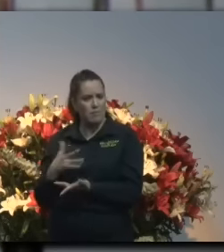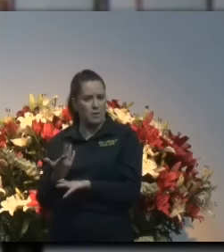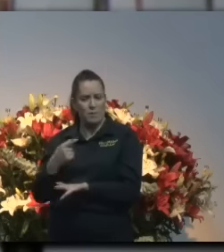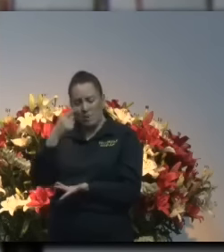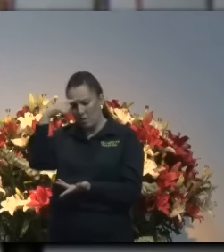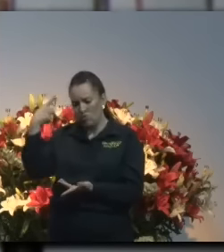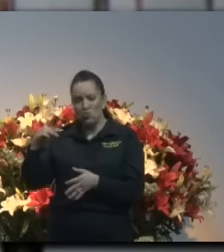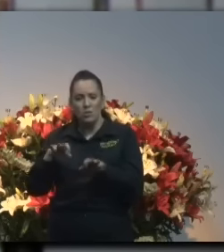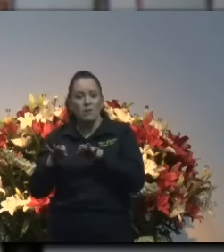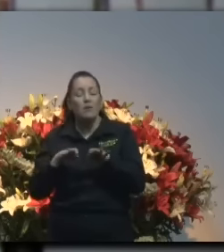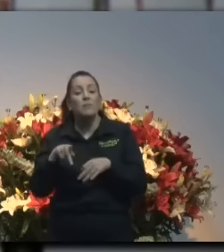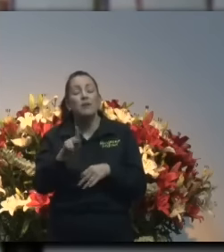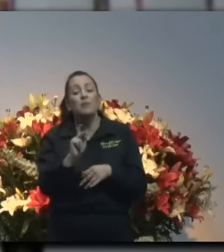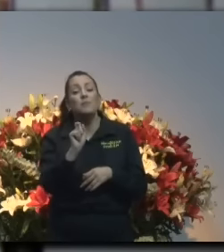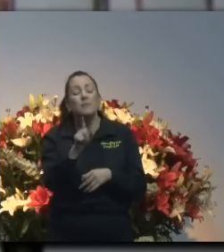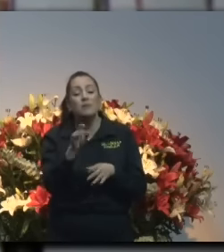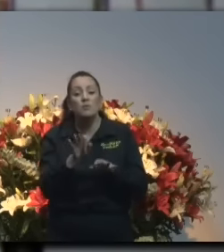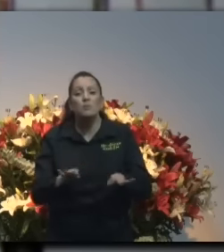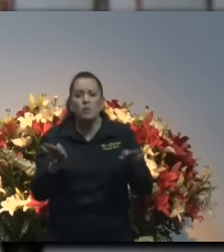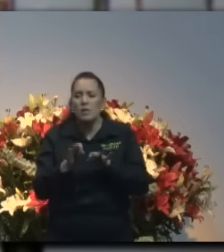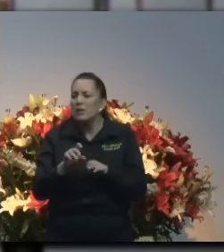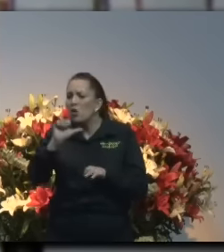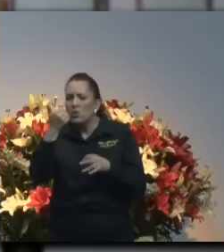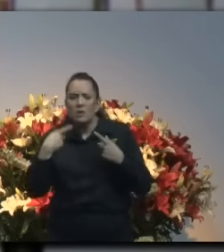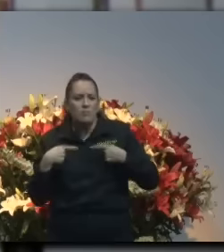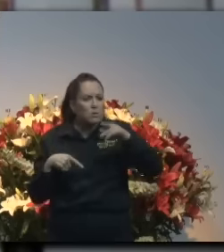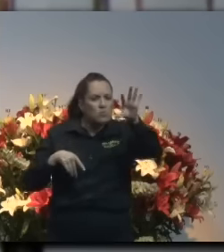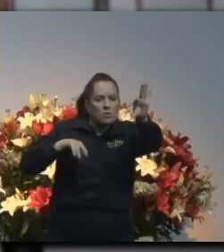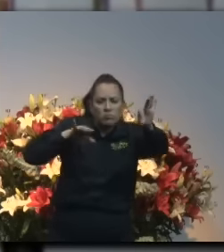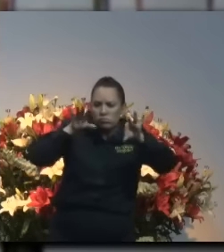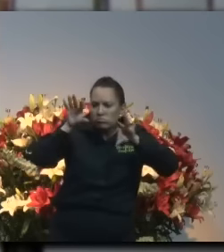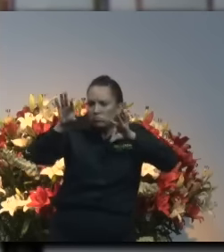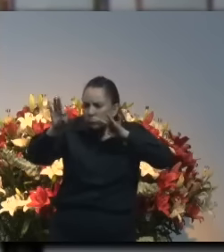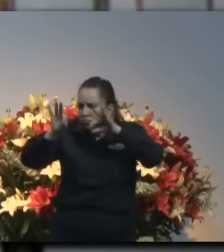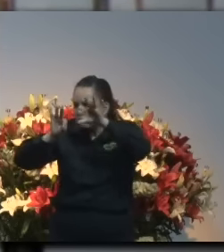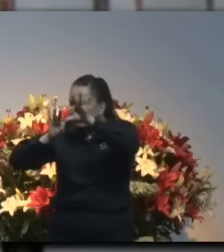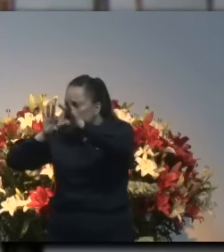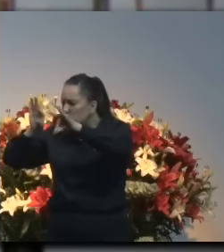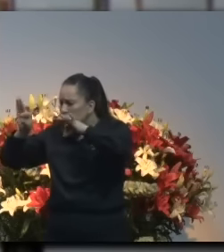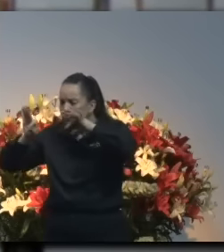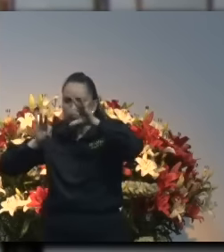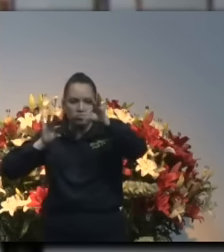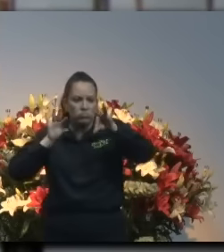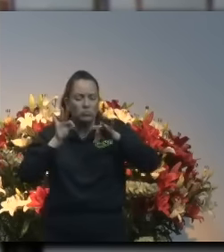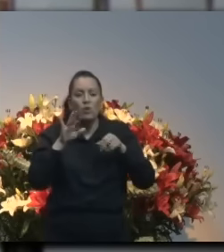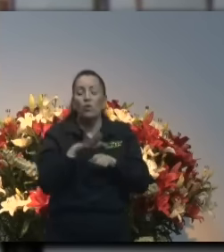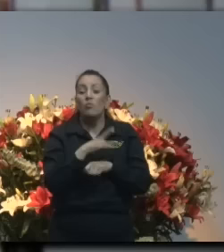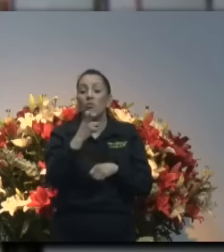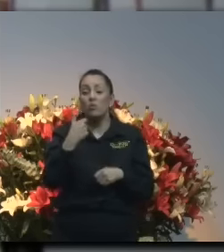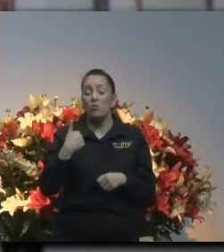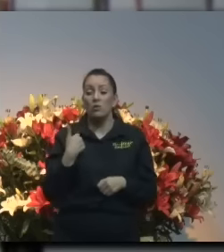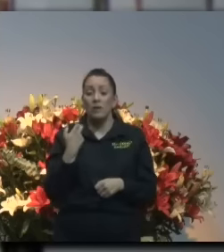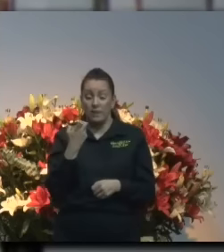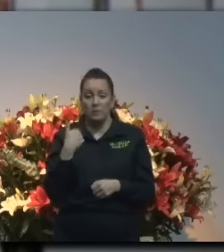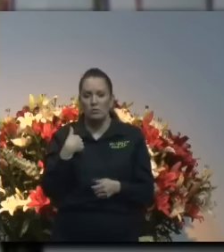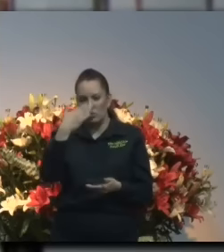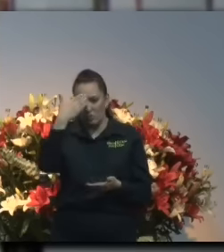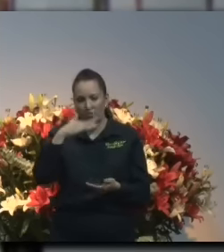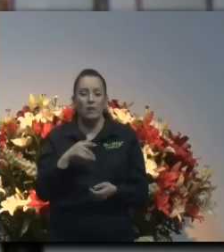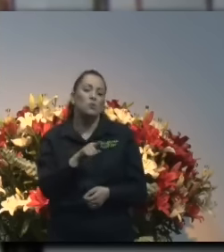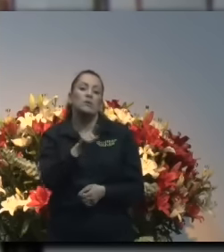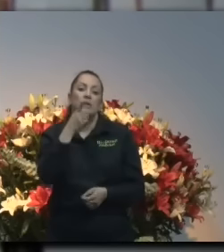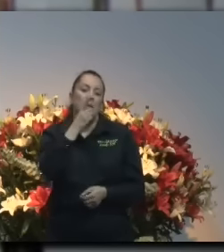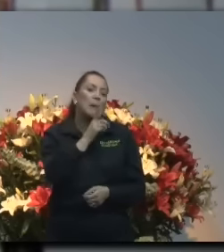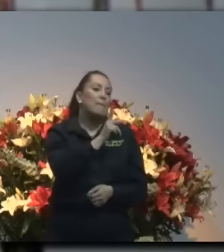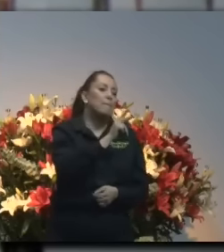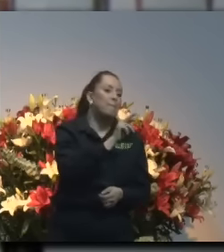la posibilidad de tener gente de la sociedad civil. Entonces, sé que hablar de los partidos, ustedes hablan mucho del PRI, del